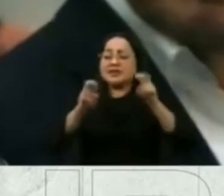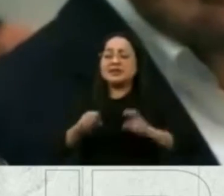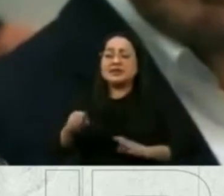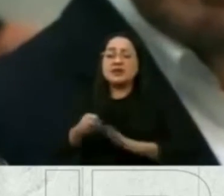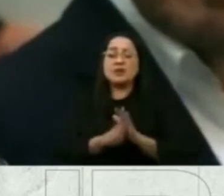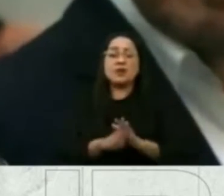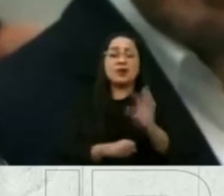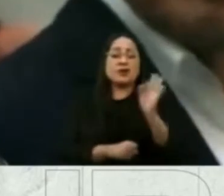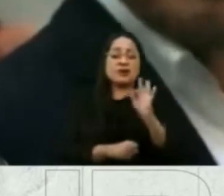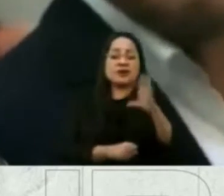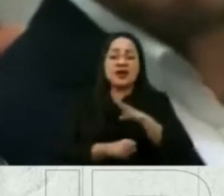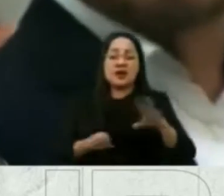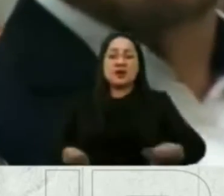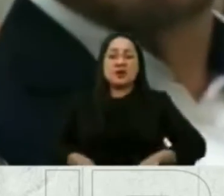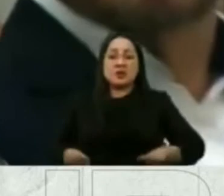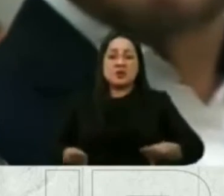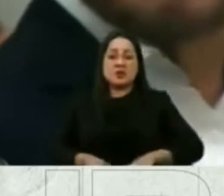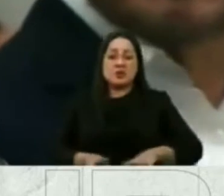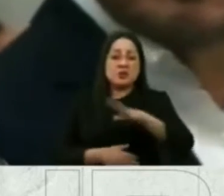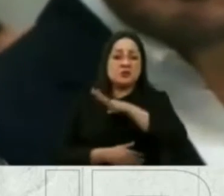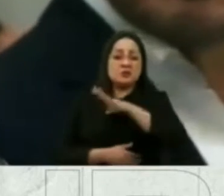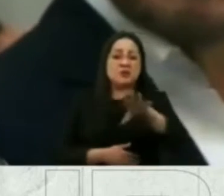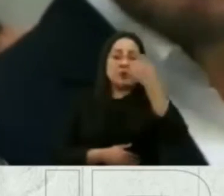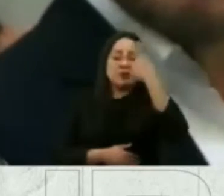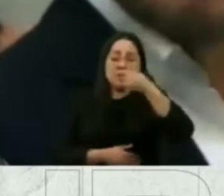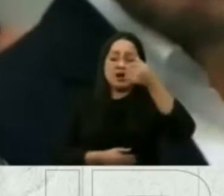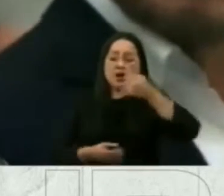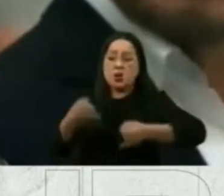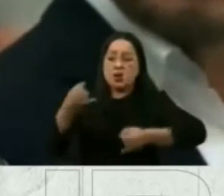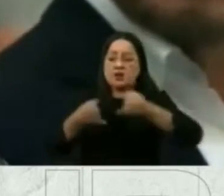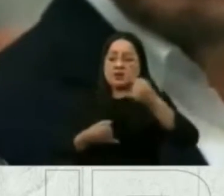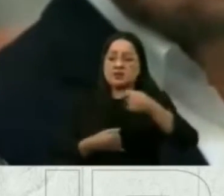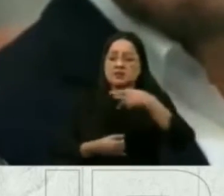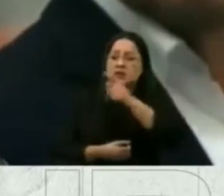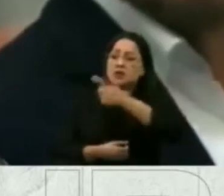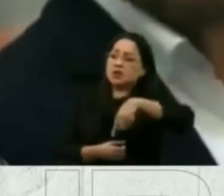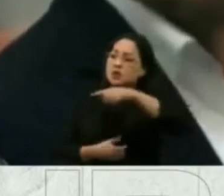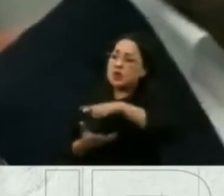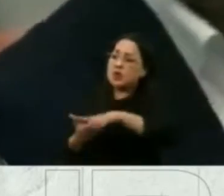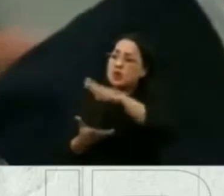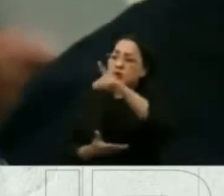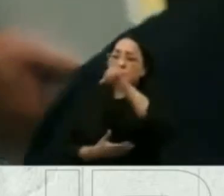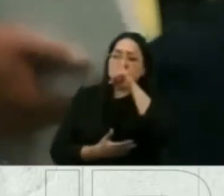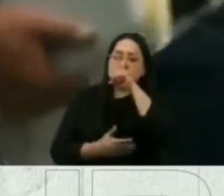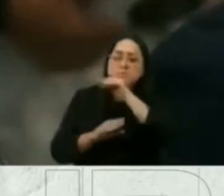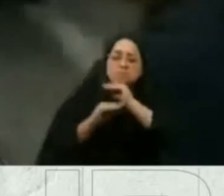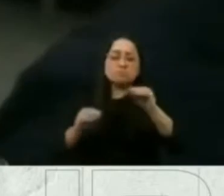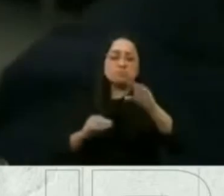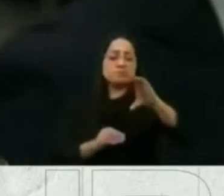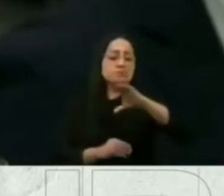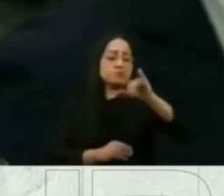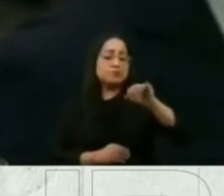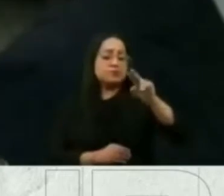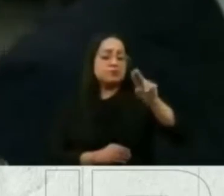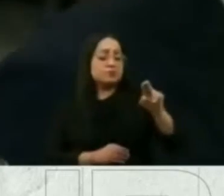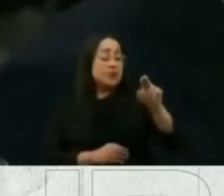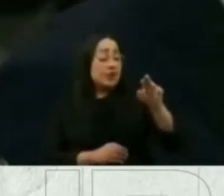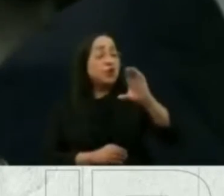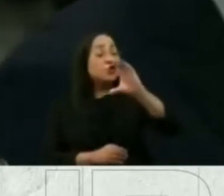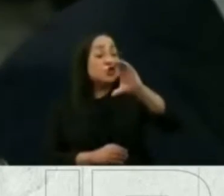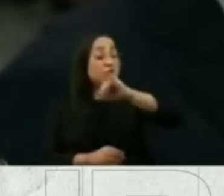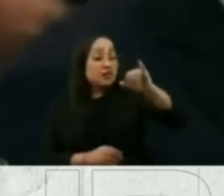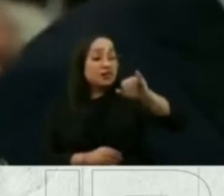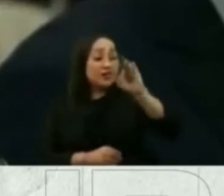a conductas reprochables de algunos juzgadores, el conjunto calla y el Consejo de la Judicatura otorga